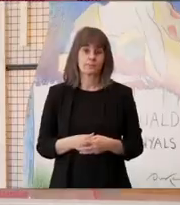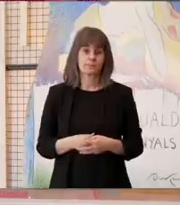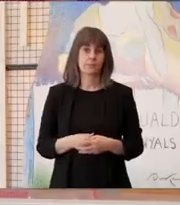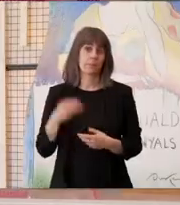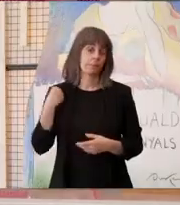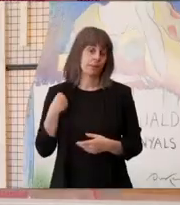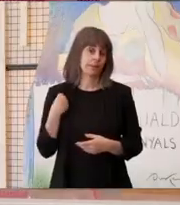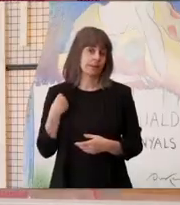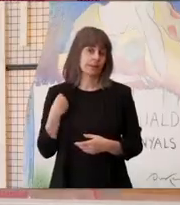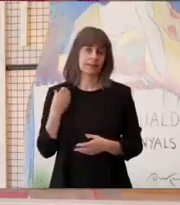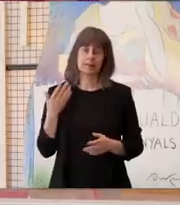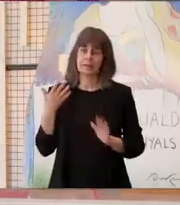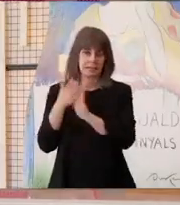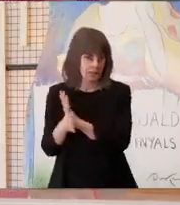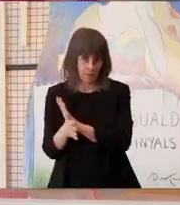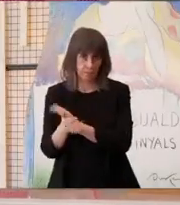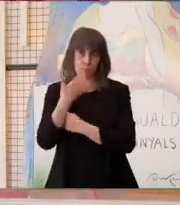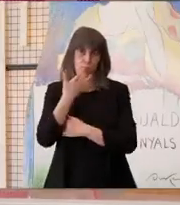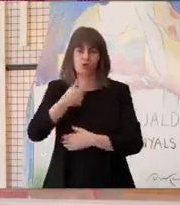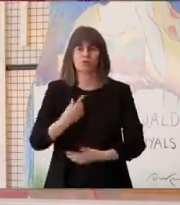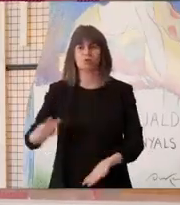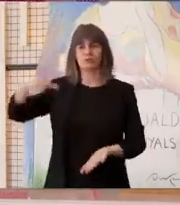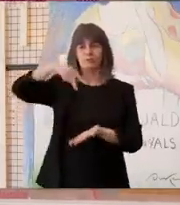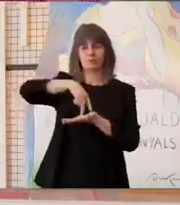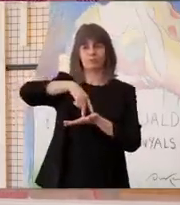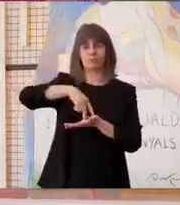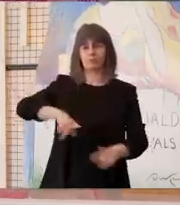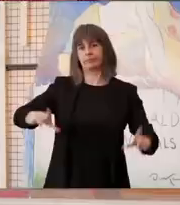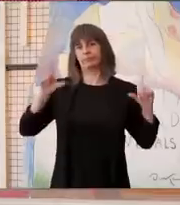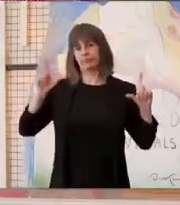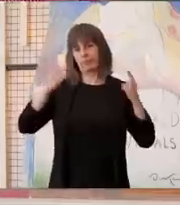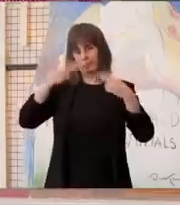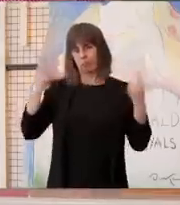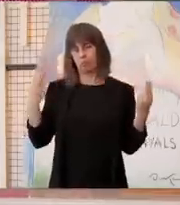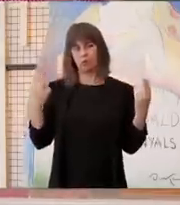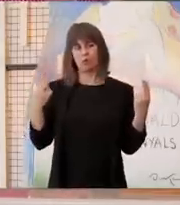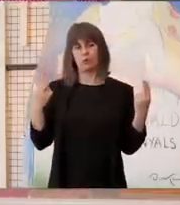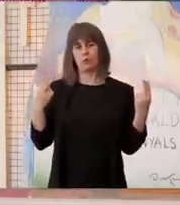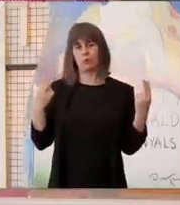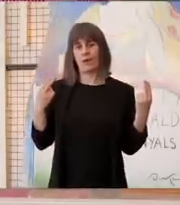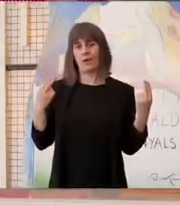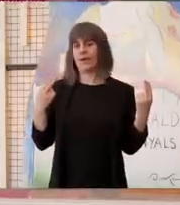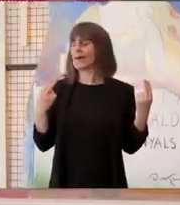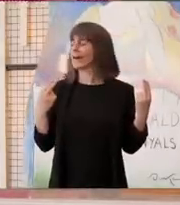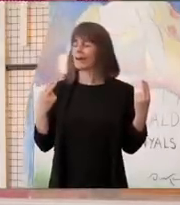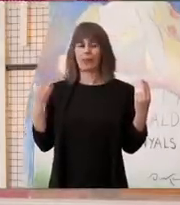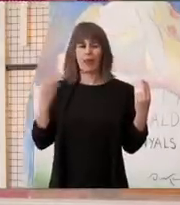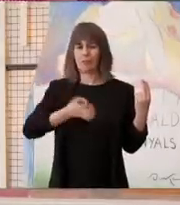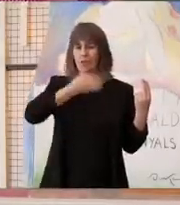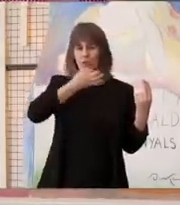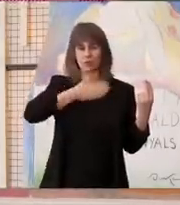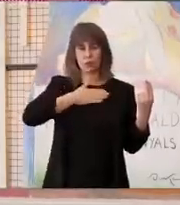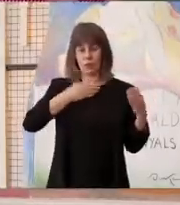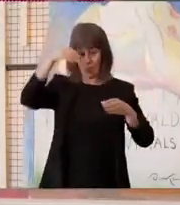siempre que es algo públicamente y salgo mucho la igualdad está en el centro de mi discurso